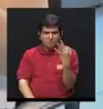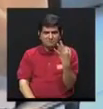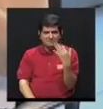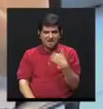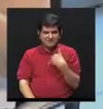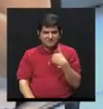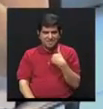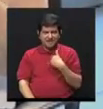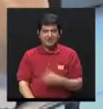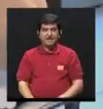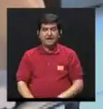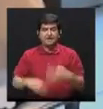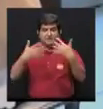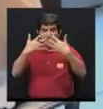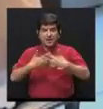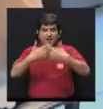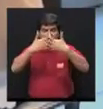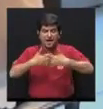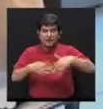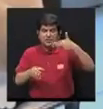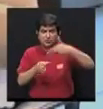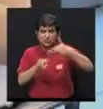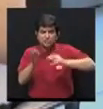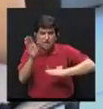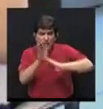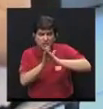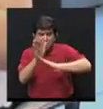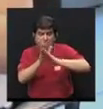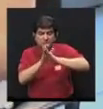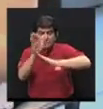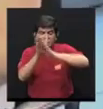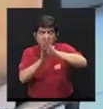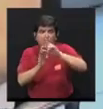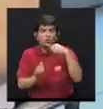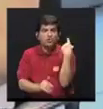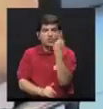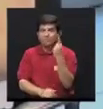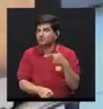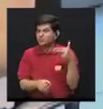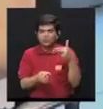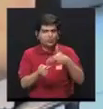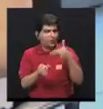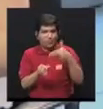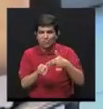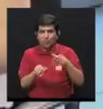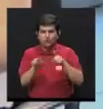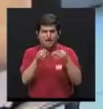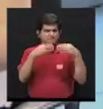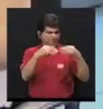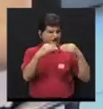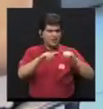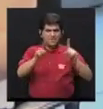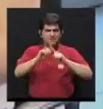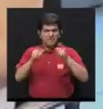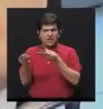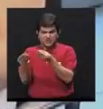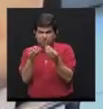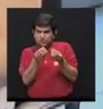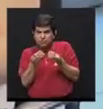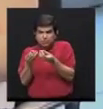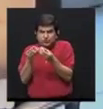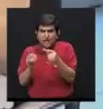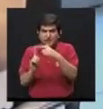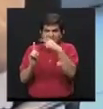industria petrolera de desarrollar no solamente combustibles, sino plásticos y otras sustancias a partir de